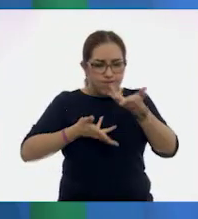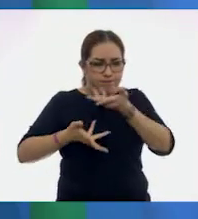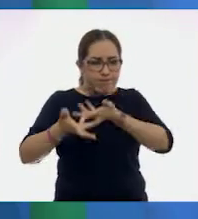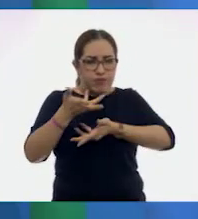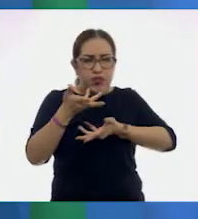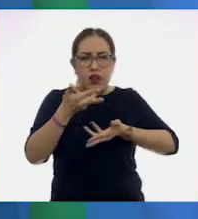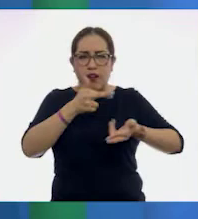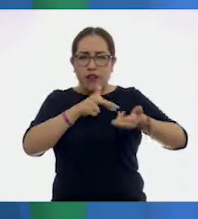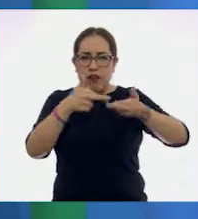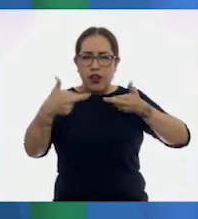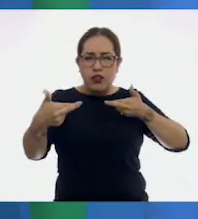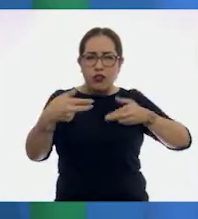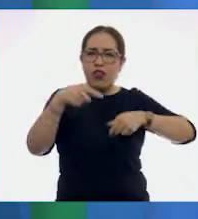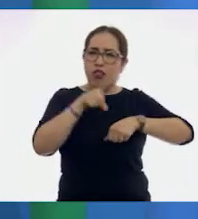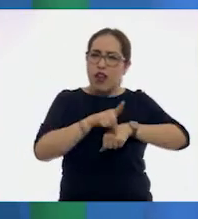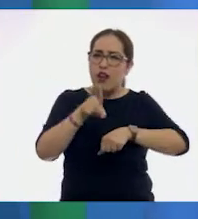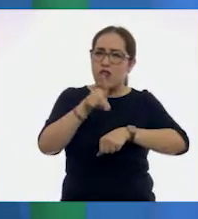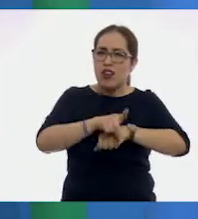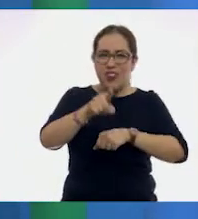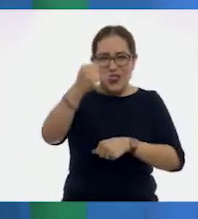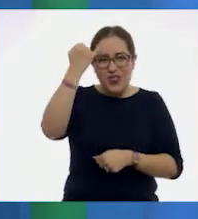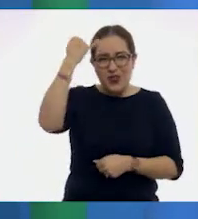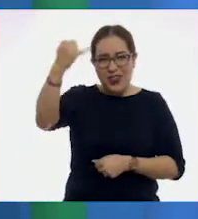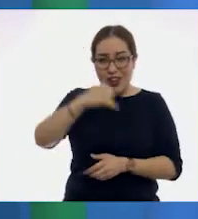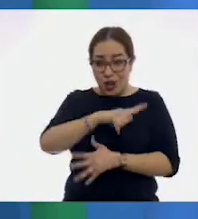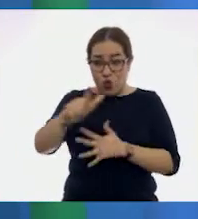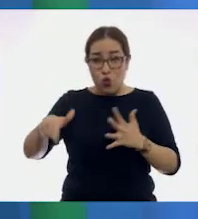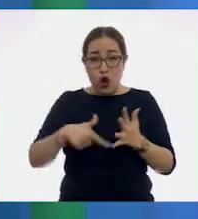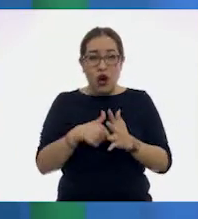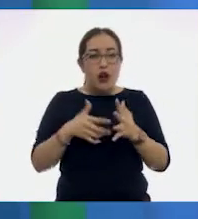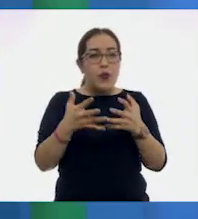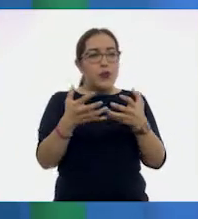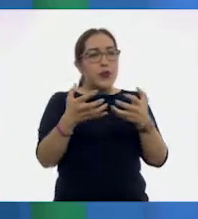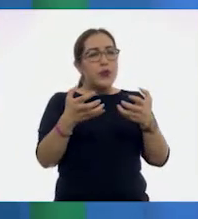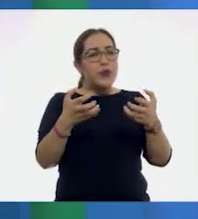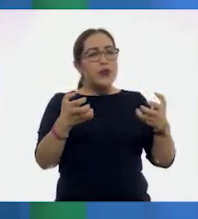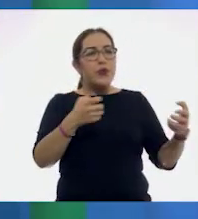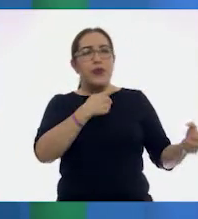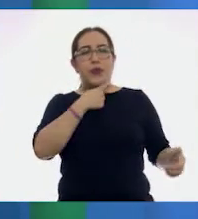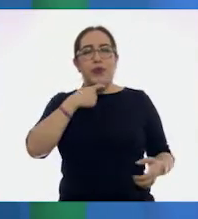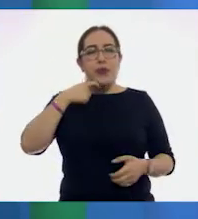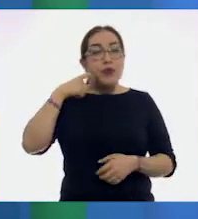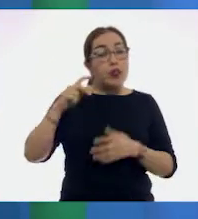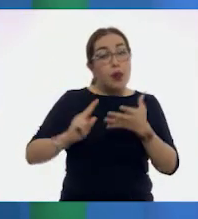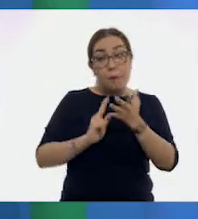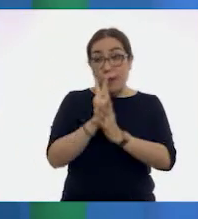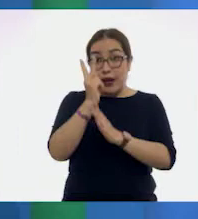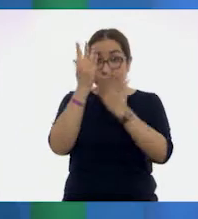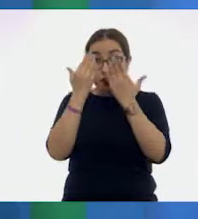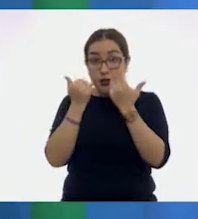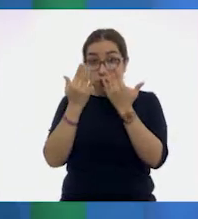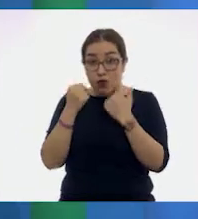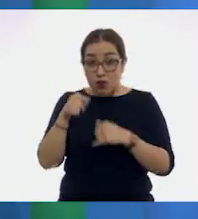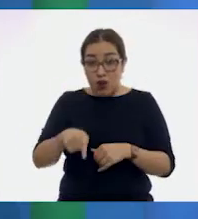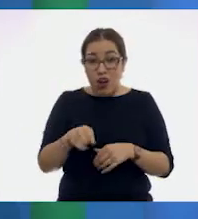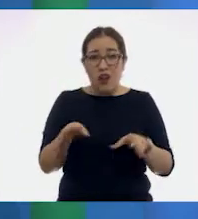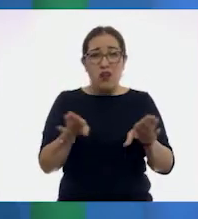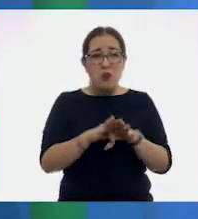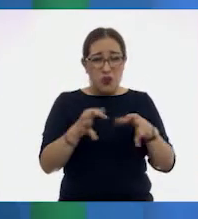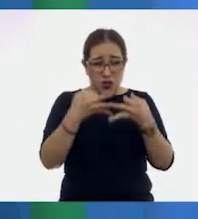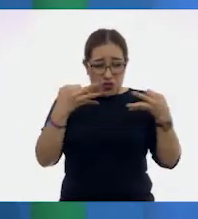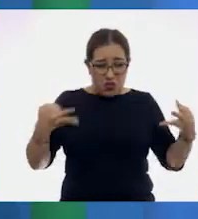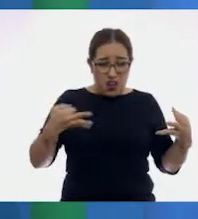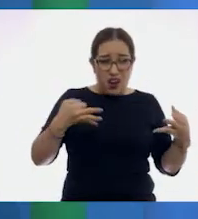el tiempo. Imagina un lugar seco y sin plantas. El agua y el aire erosionan el suelo, pero